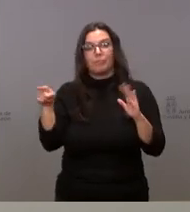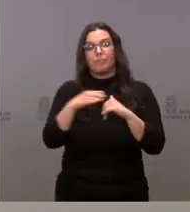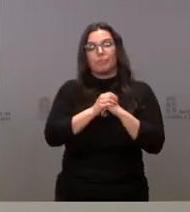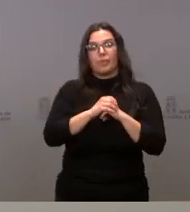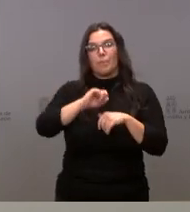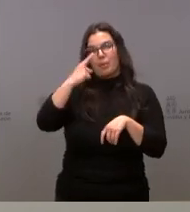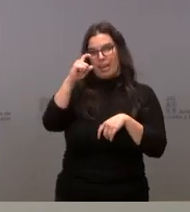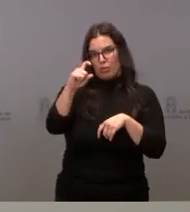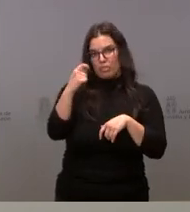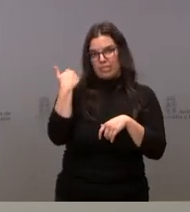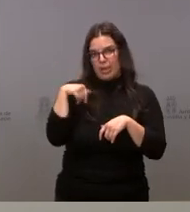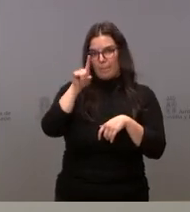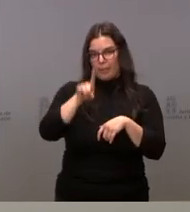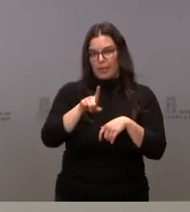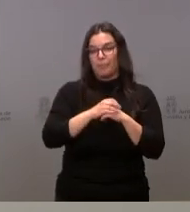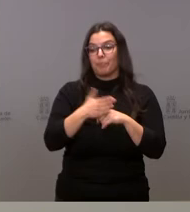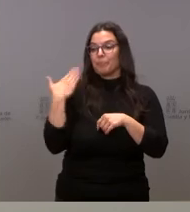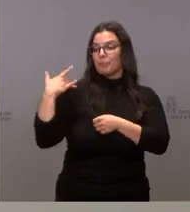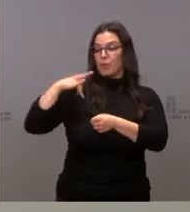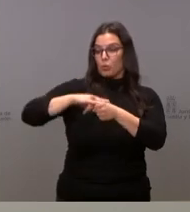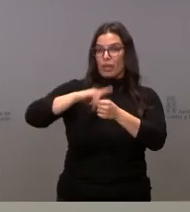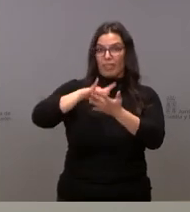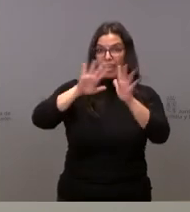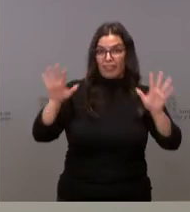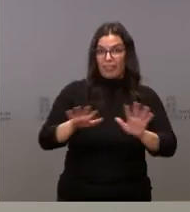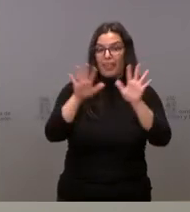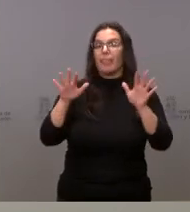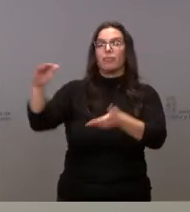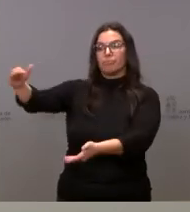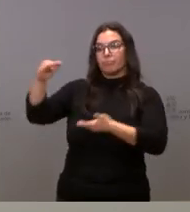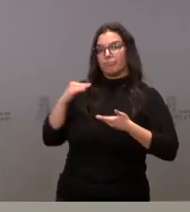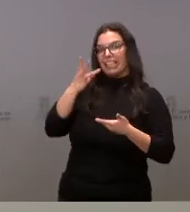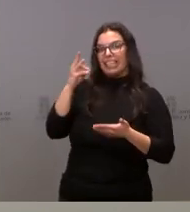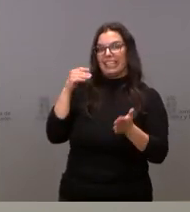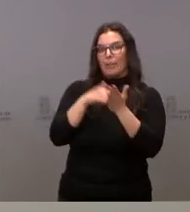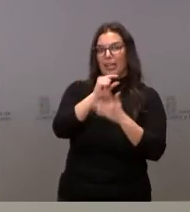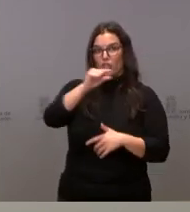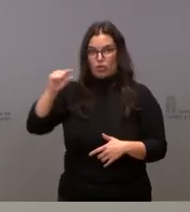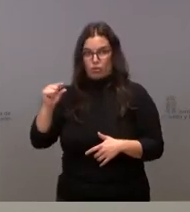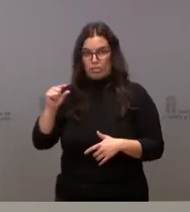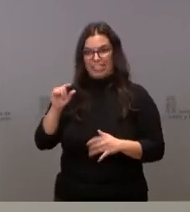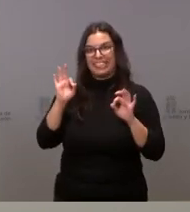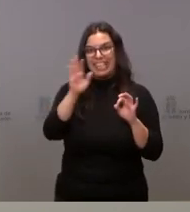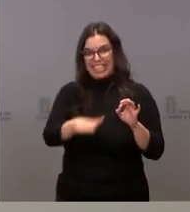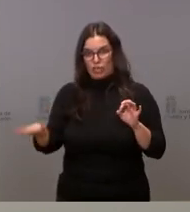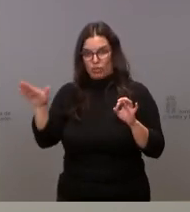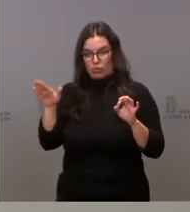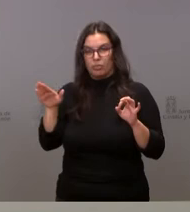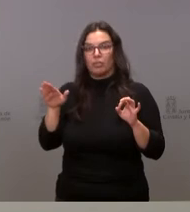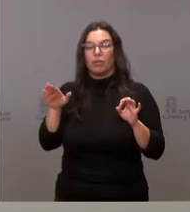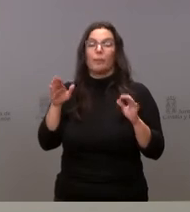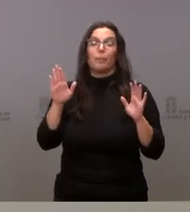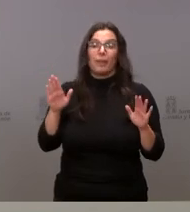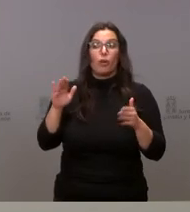la primera dosis puesta el lunes pasado el lunes día 10 recibimos 30.000 dosis más de la vacuna pediátrica pero aún no nos no hemos recibido